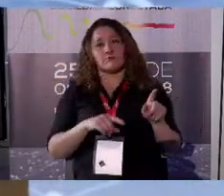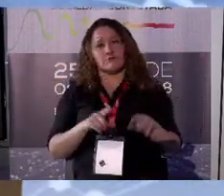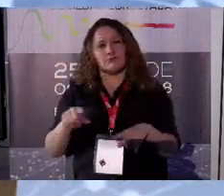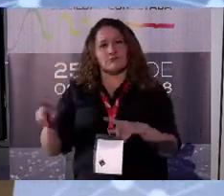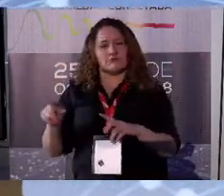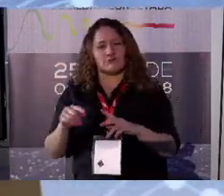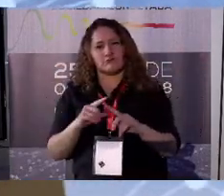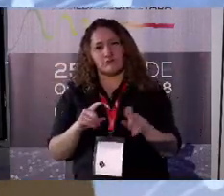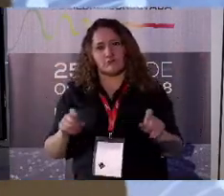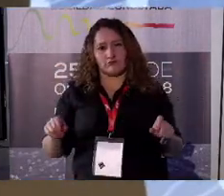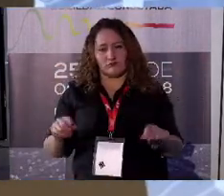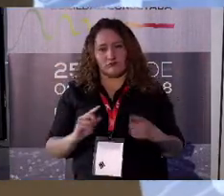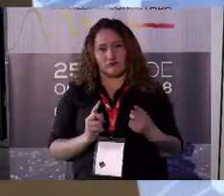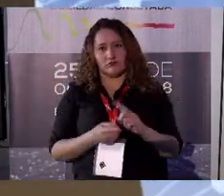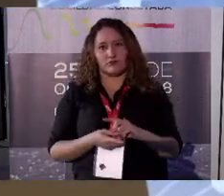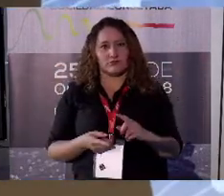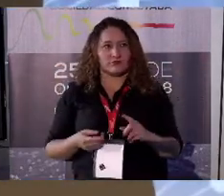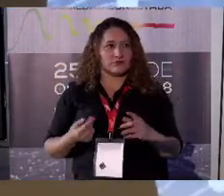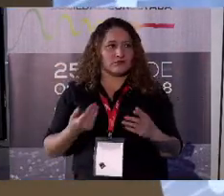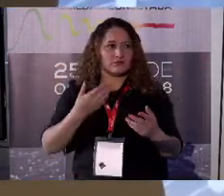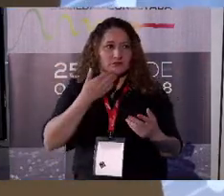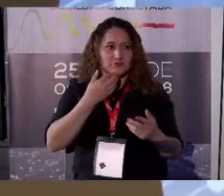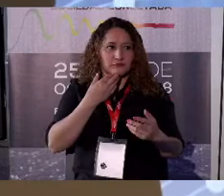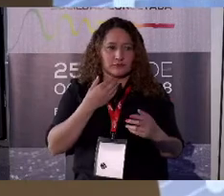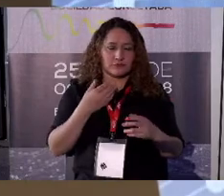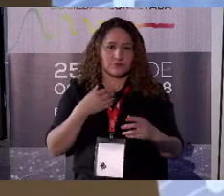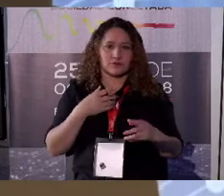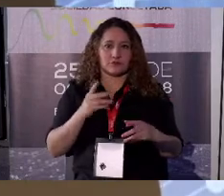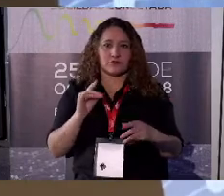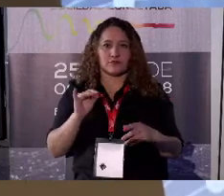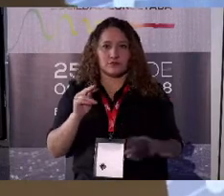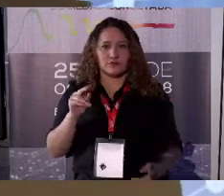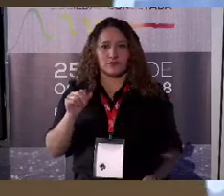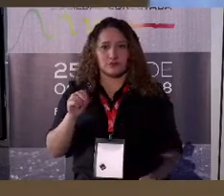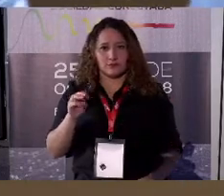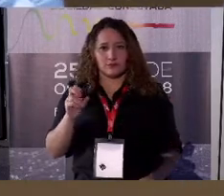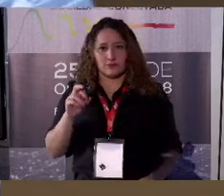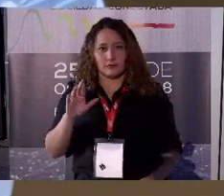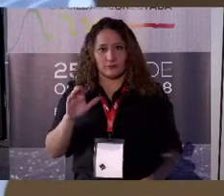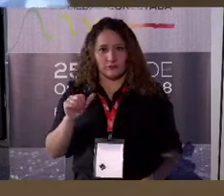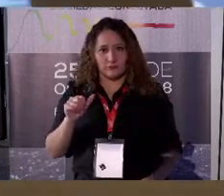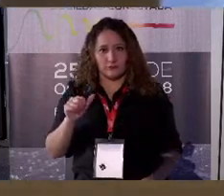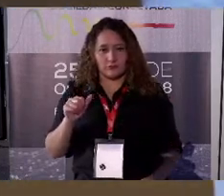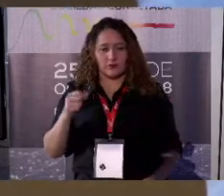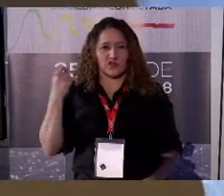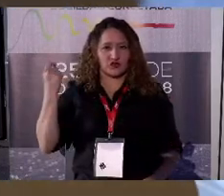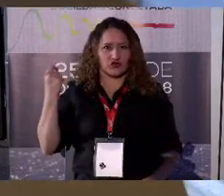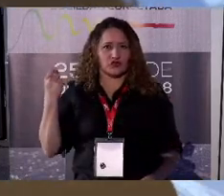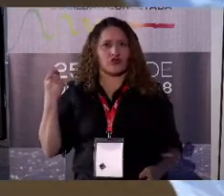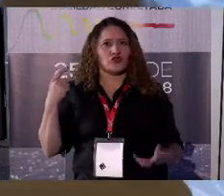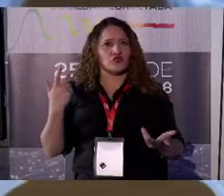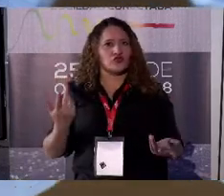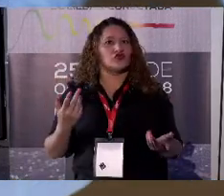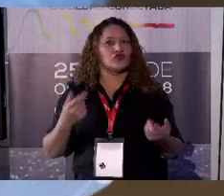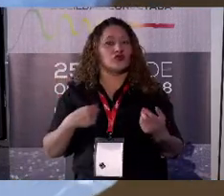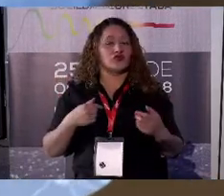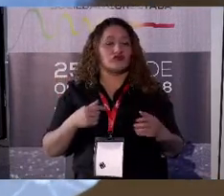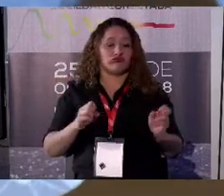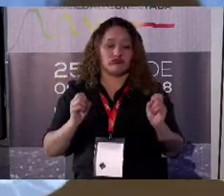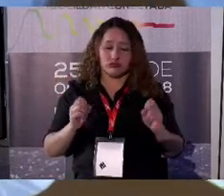variando. Por ejemplo, una subasta como la que se hizo en Dinamarca no hace mucho, donde se diga, está bien,